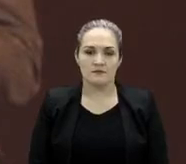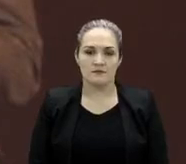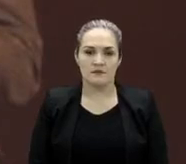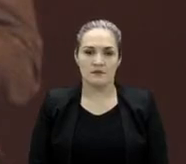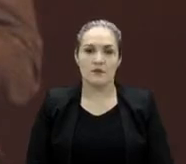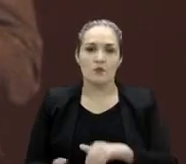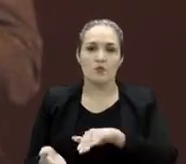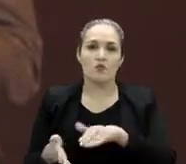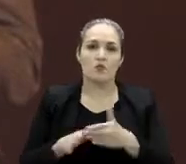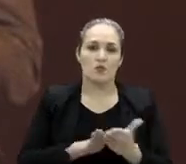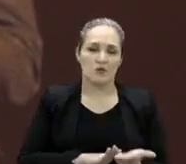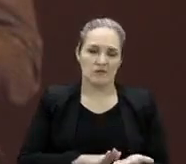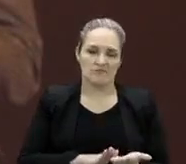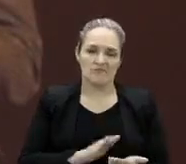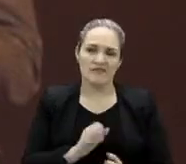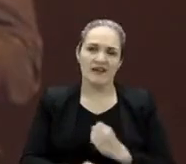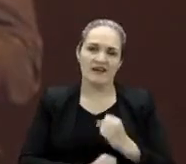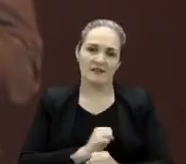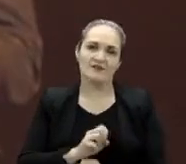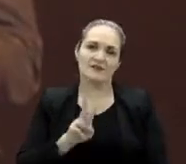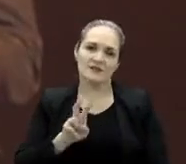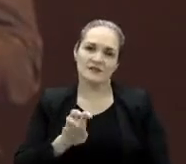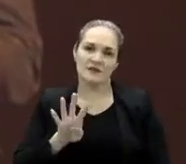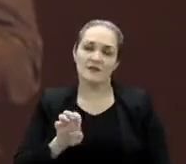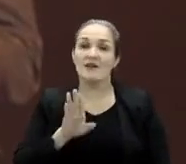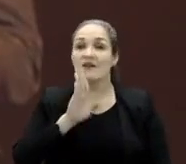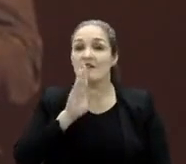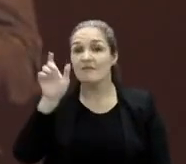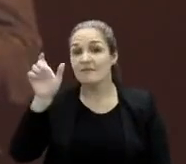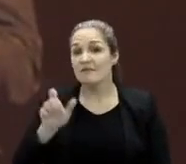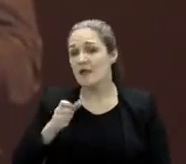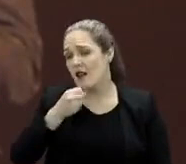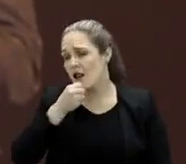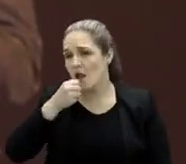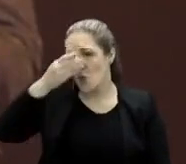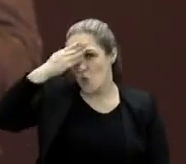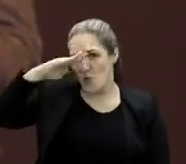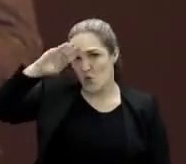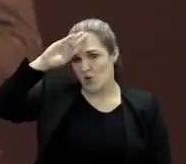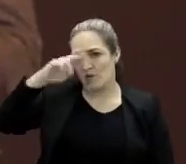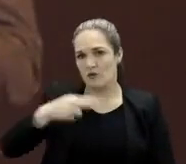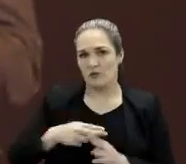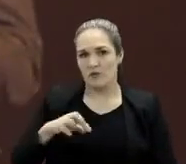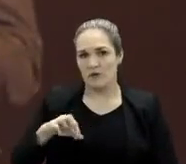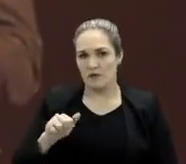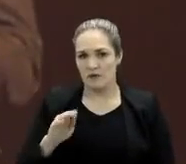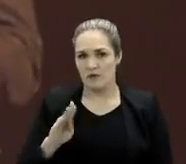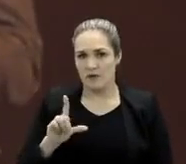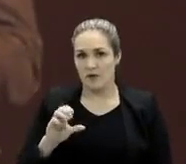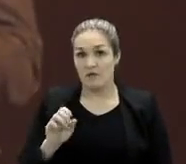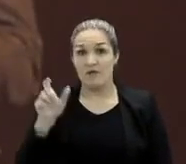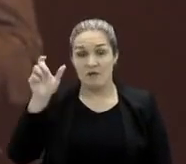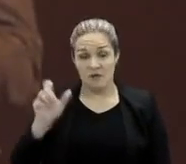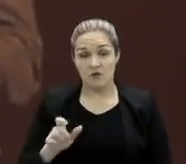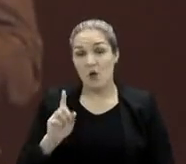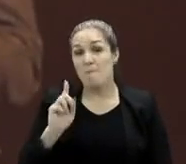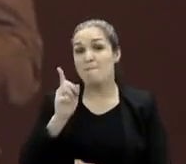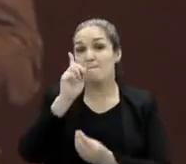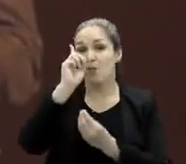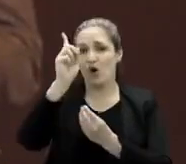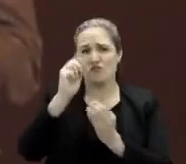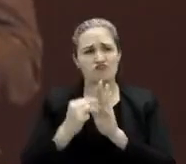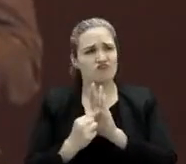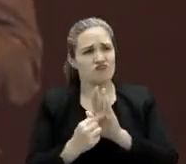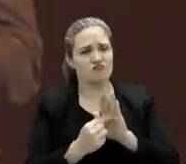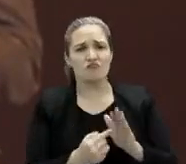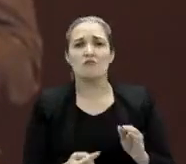Falleció a los 79 años el cantante cubano Pablo Milanés. Este destacado artista fue un referente político y cultural latinoamericano.